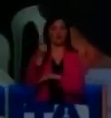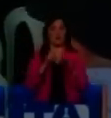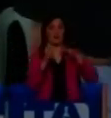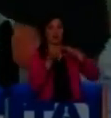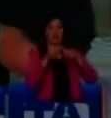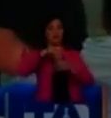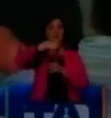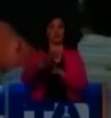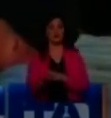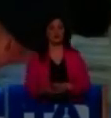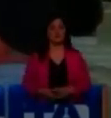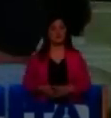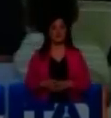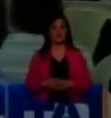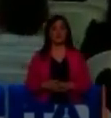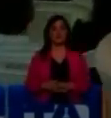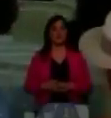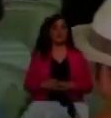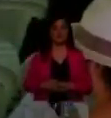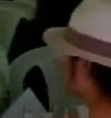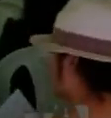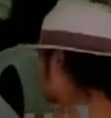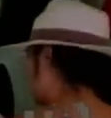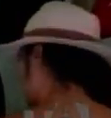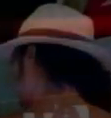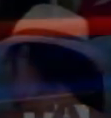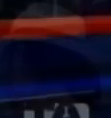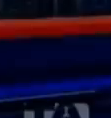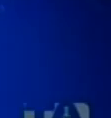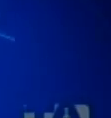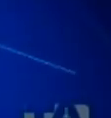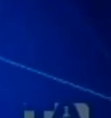parroquias rurales. En Quito, Andrea Samaniego, 24 horas.